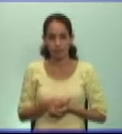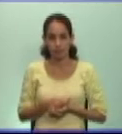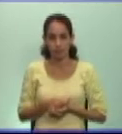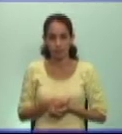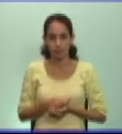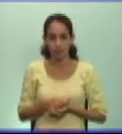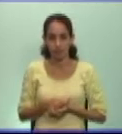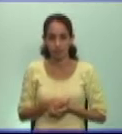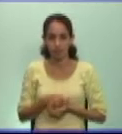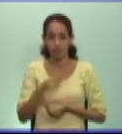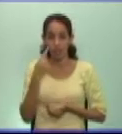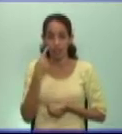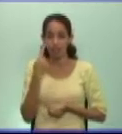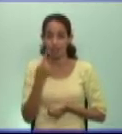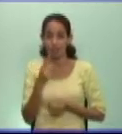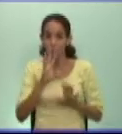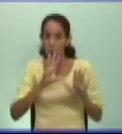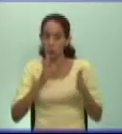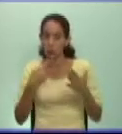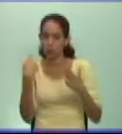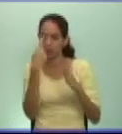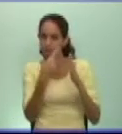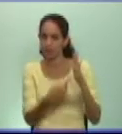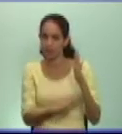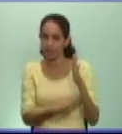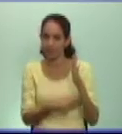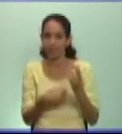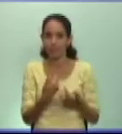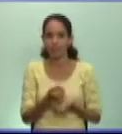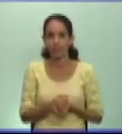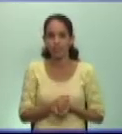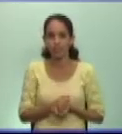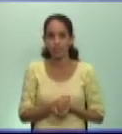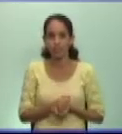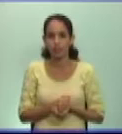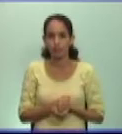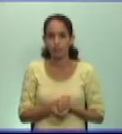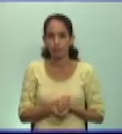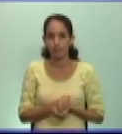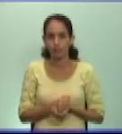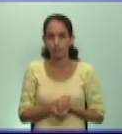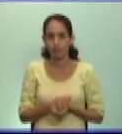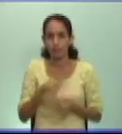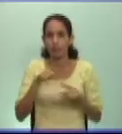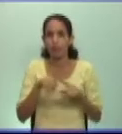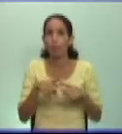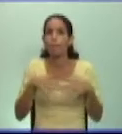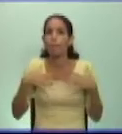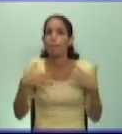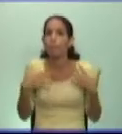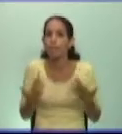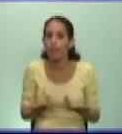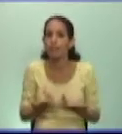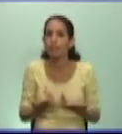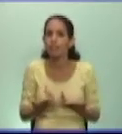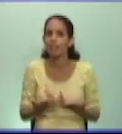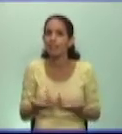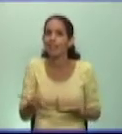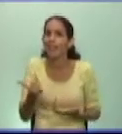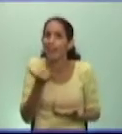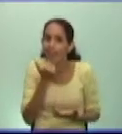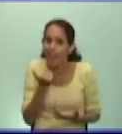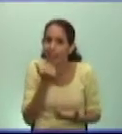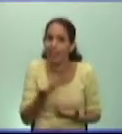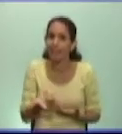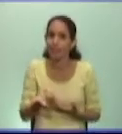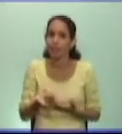nacional, donde vimos todas sus particularidades y sobre todo lo que significaron y por qué fracasaron. Porque ahí tenemos que